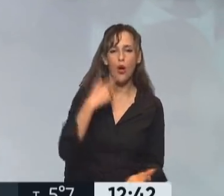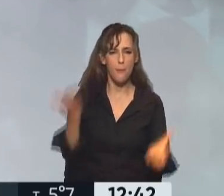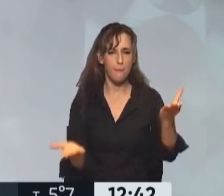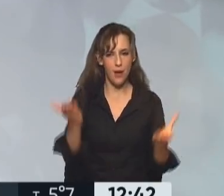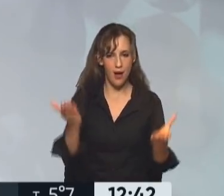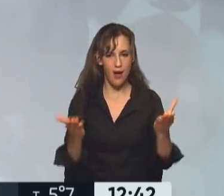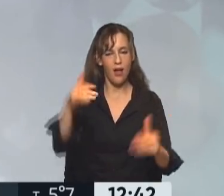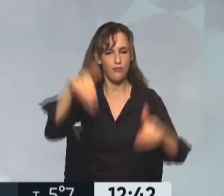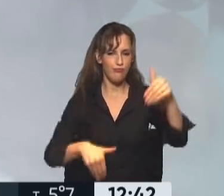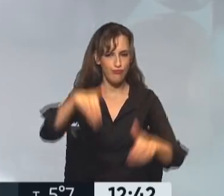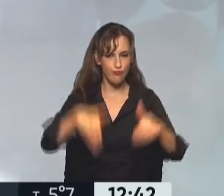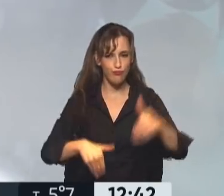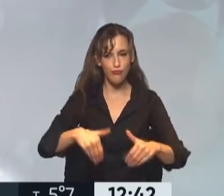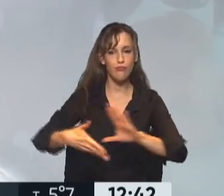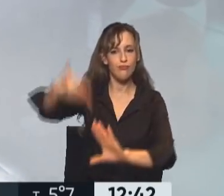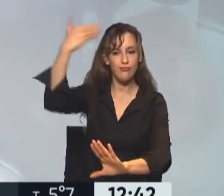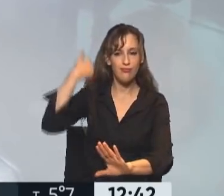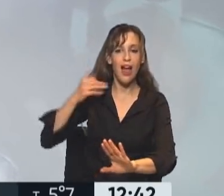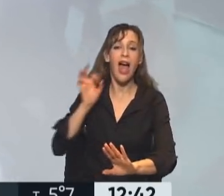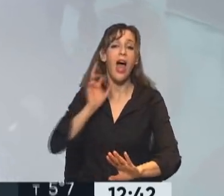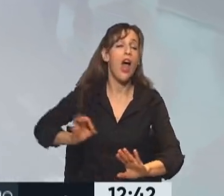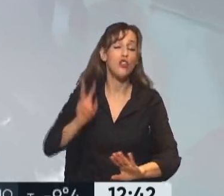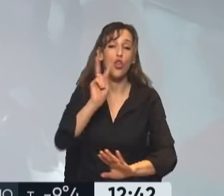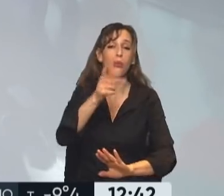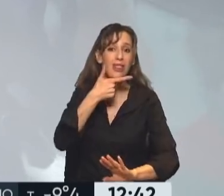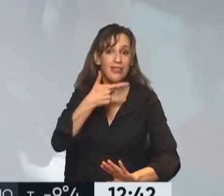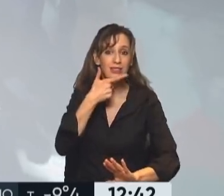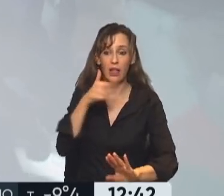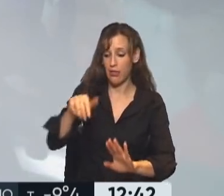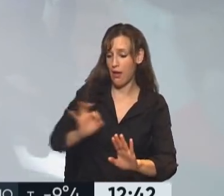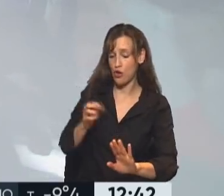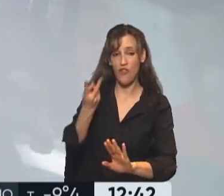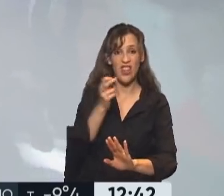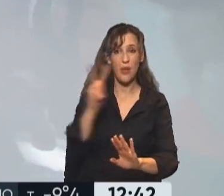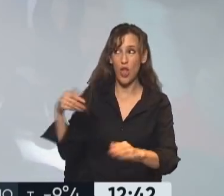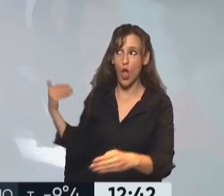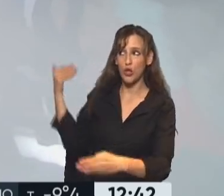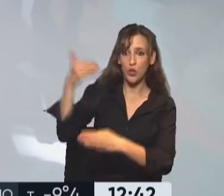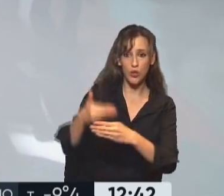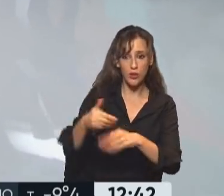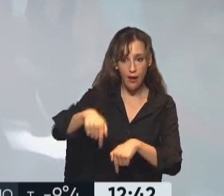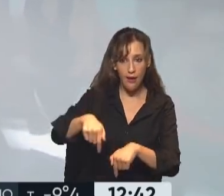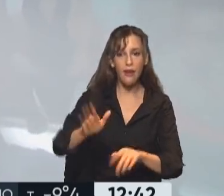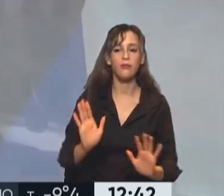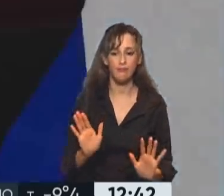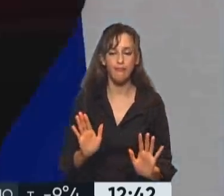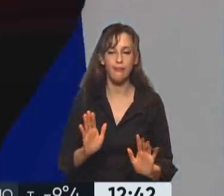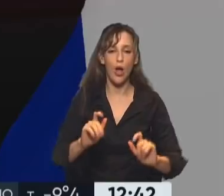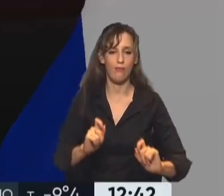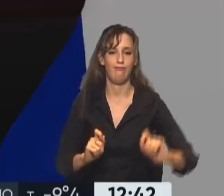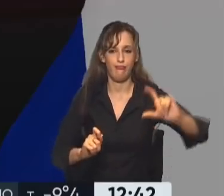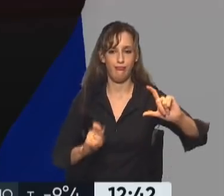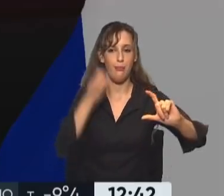dos elecciones de primera vuelta, 2017-2022, Macron crece un poco más del 3% y Marine Le